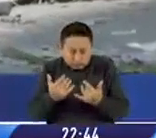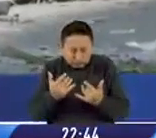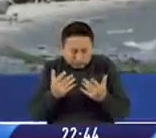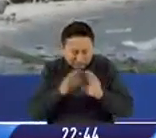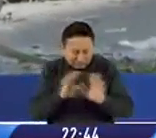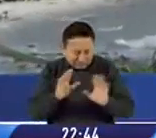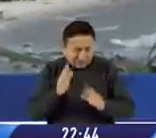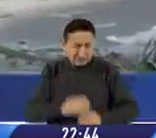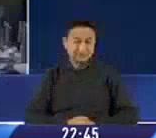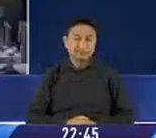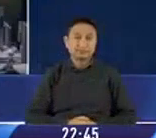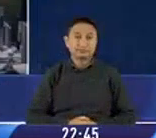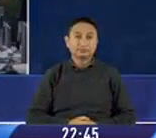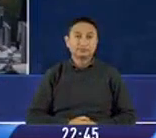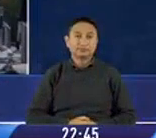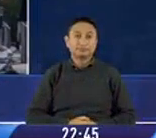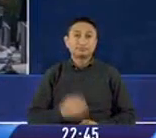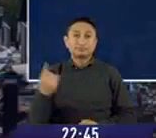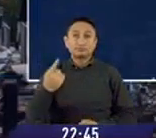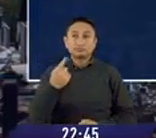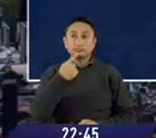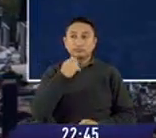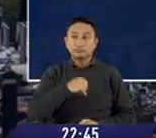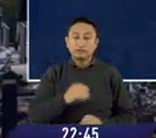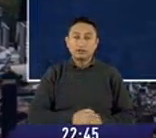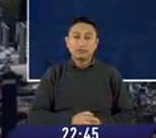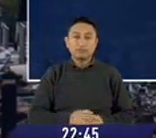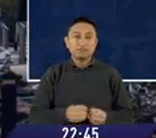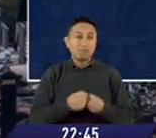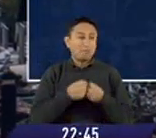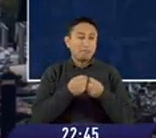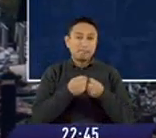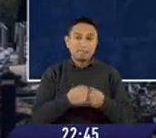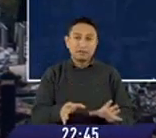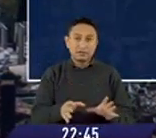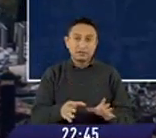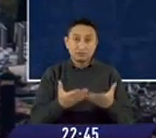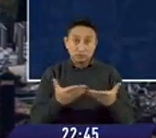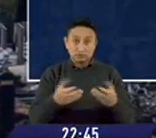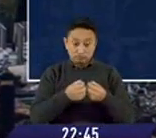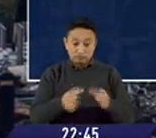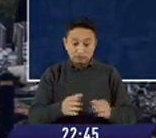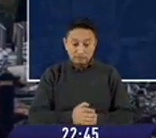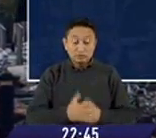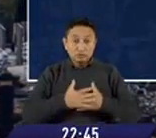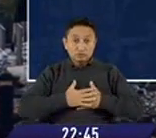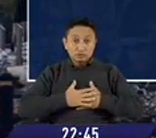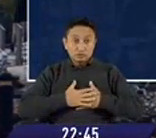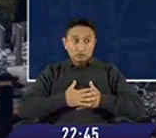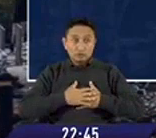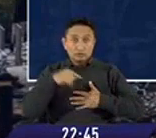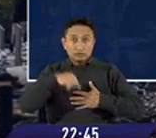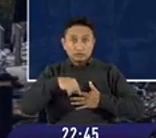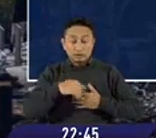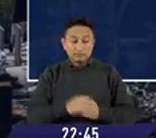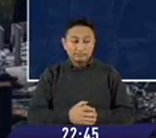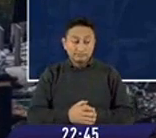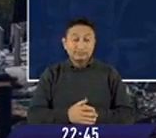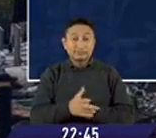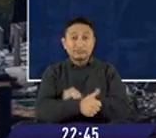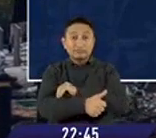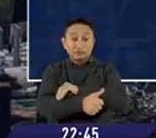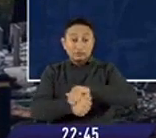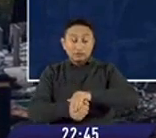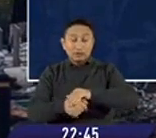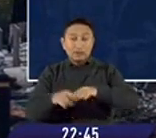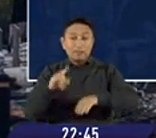pesadilla se termine. Solamente fueron pérdidas materiales. Nosotros nos metimos